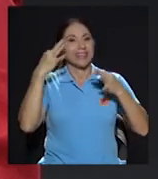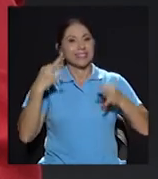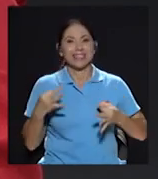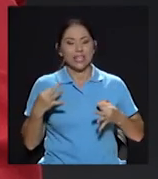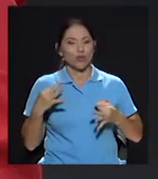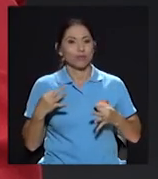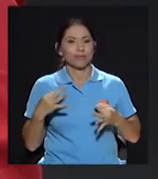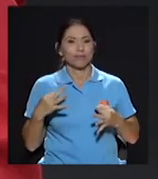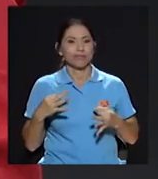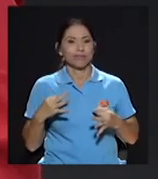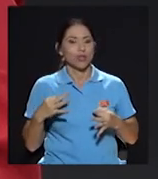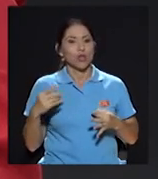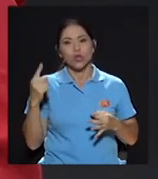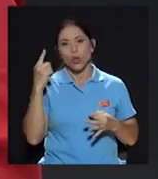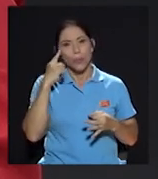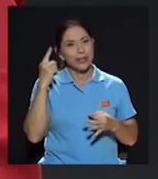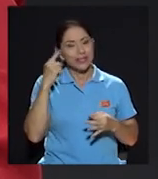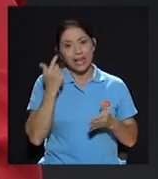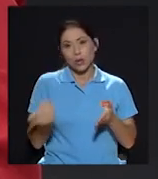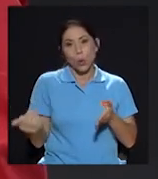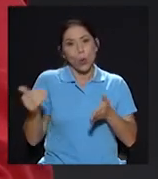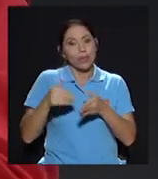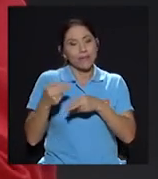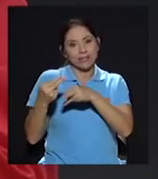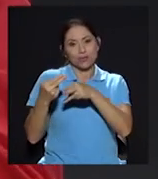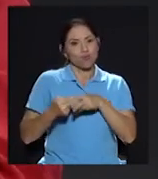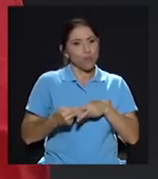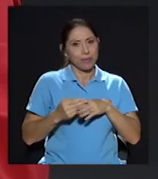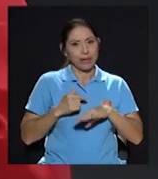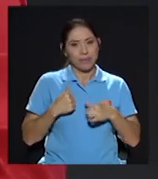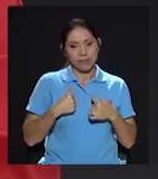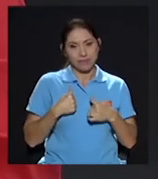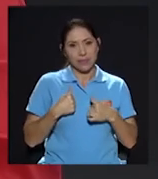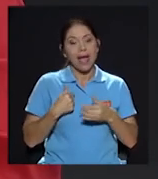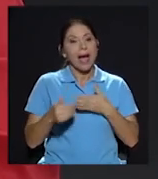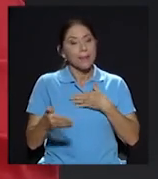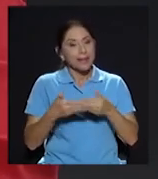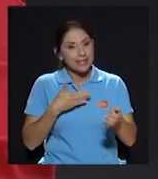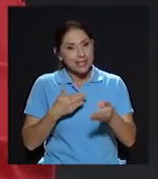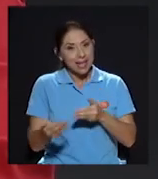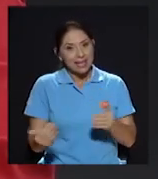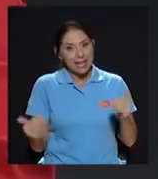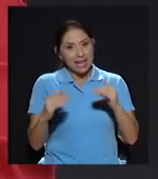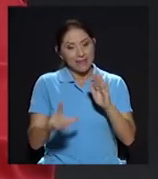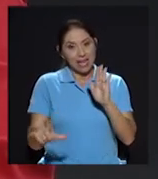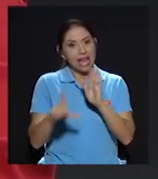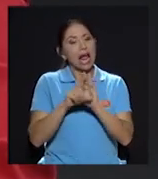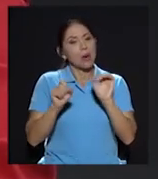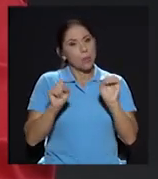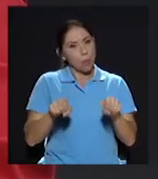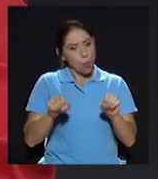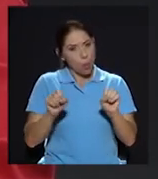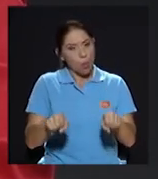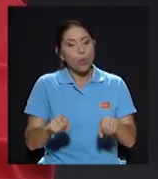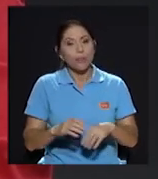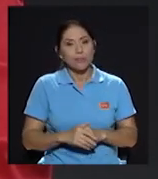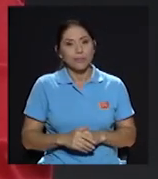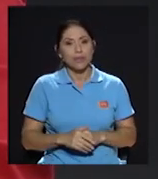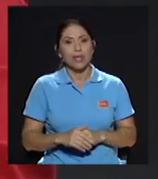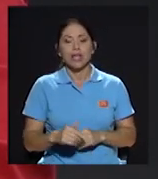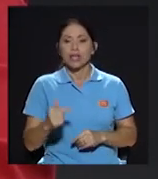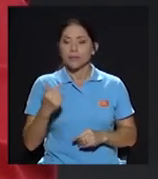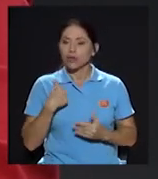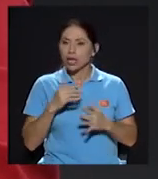en una postulación de nuevo a pesar de que legalmente era posible y me